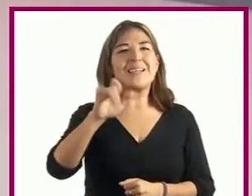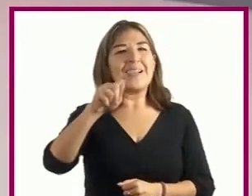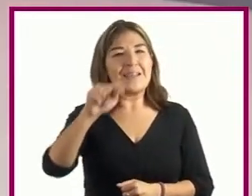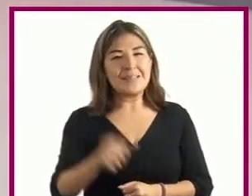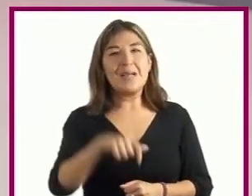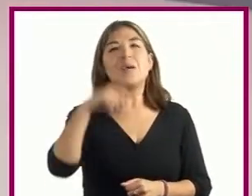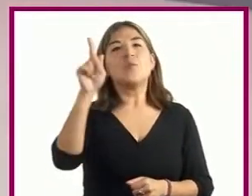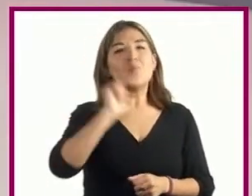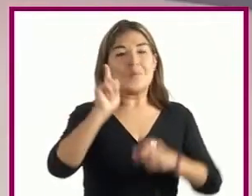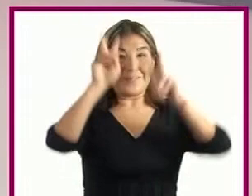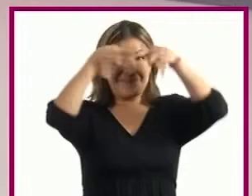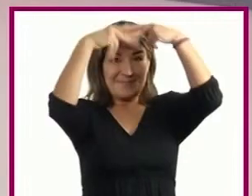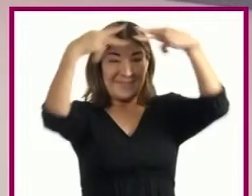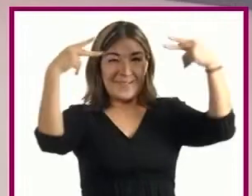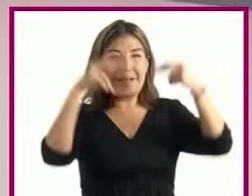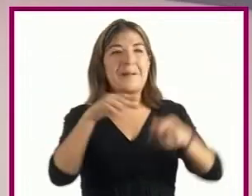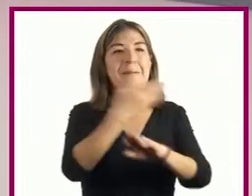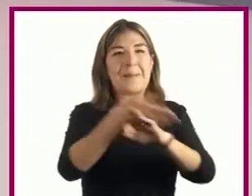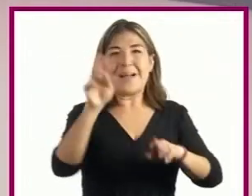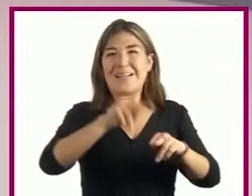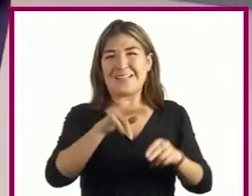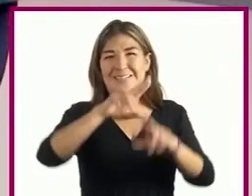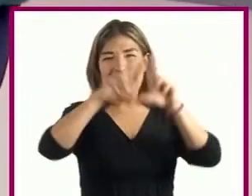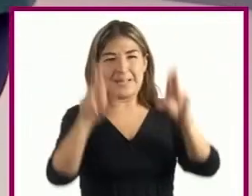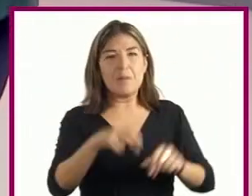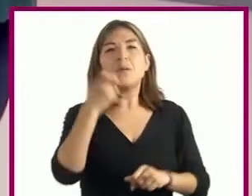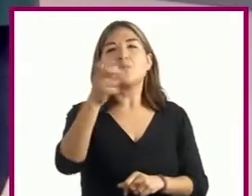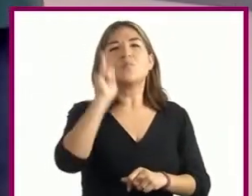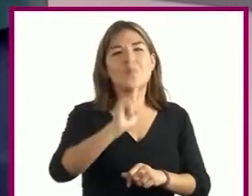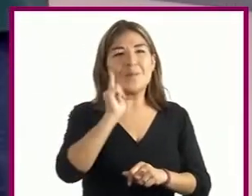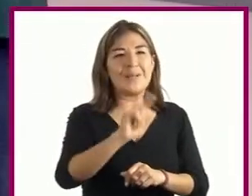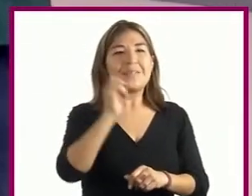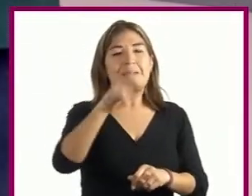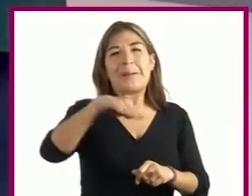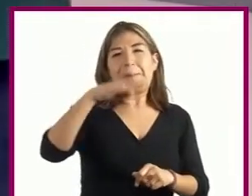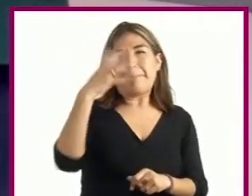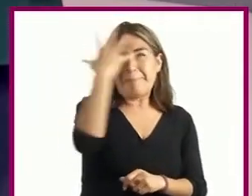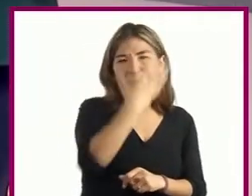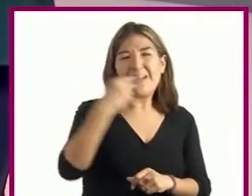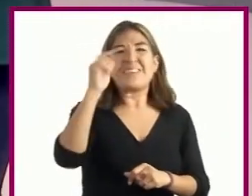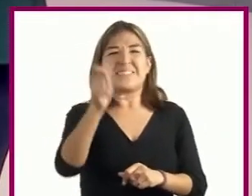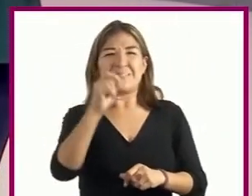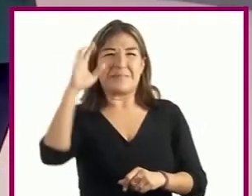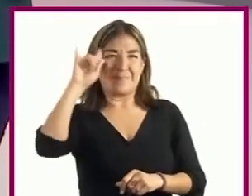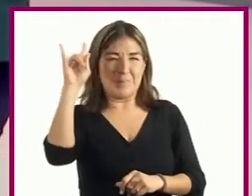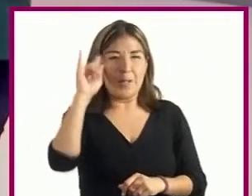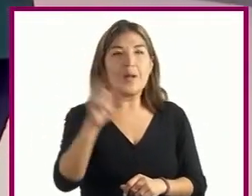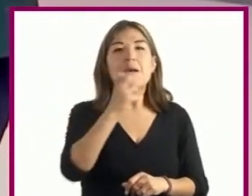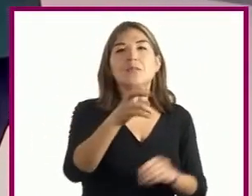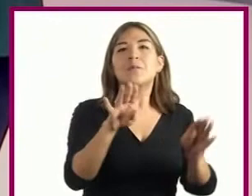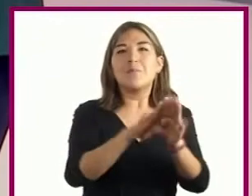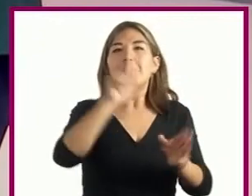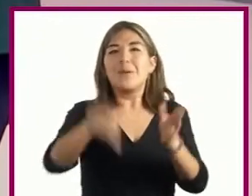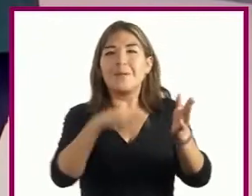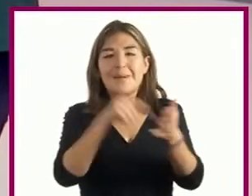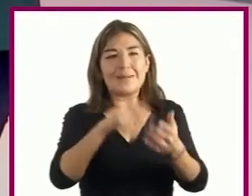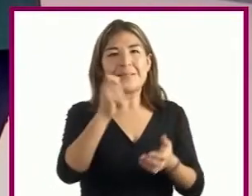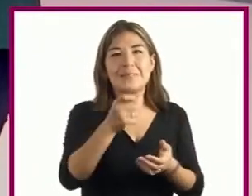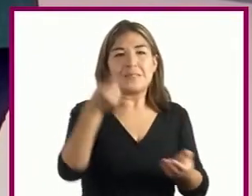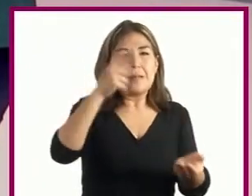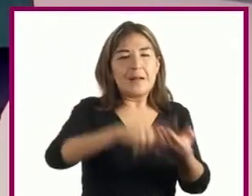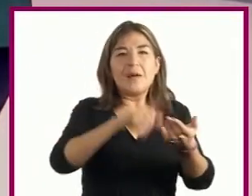los 7 enanos del bosque, La Bella Durmiente o La Bella y la Bestia, siempre debe existir un espacio